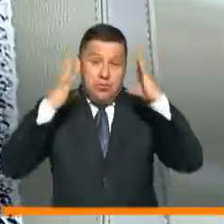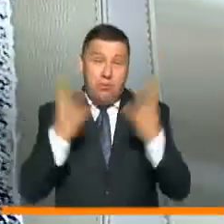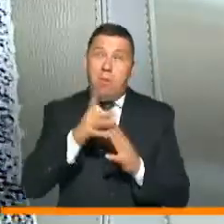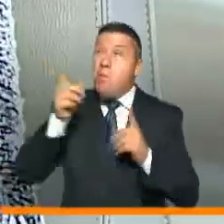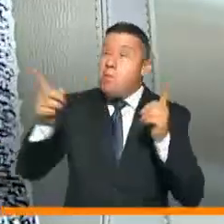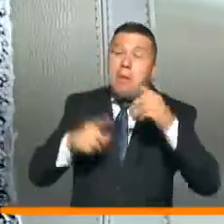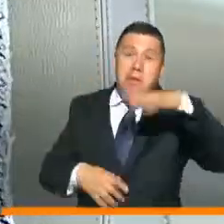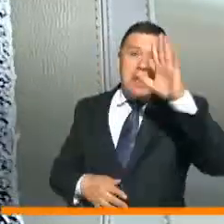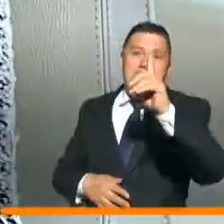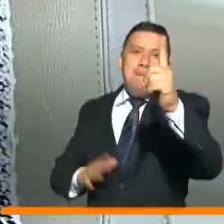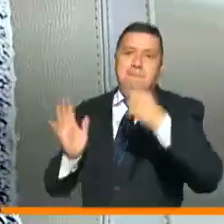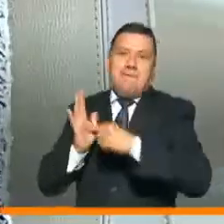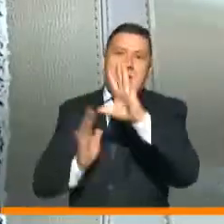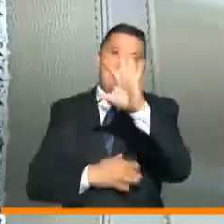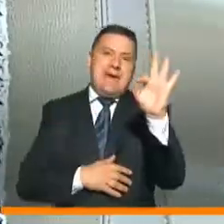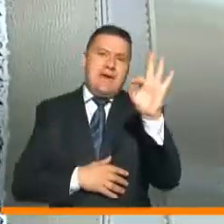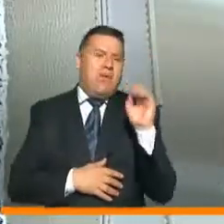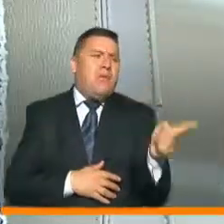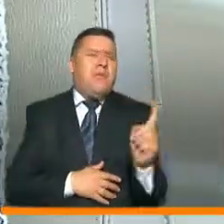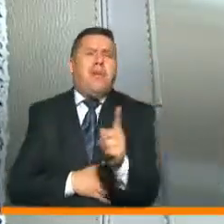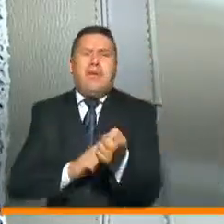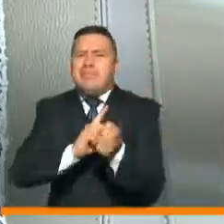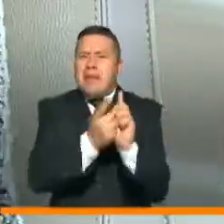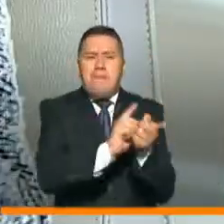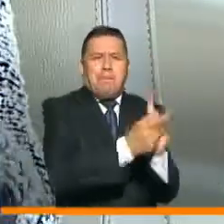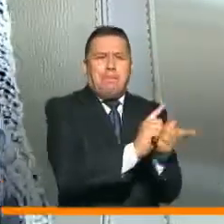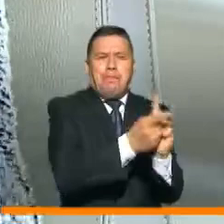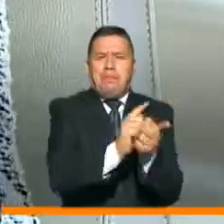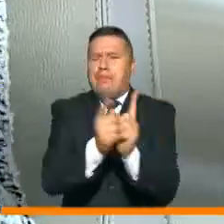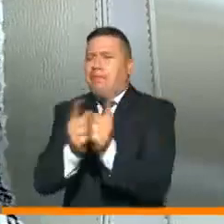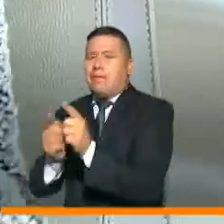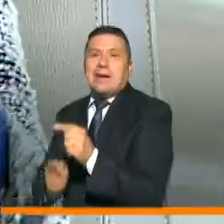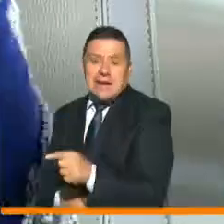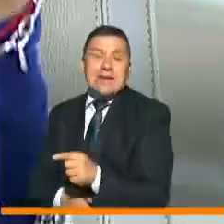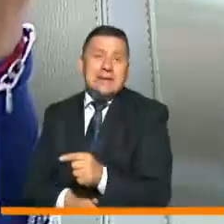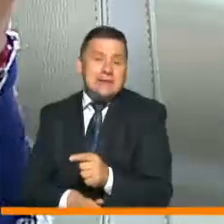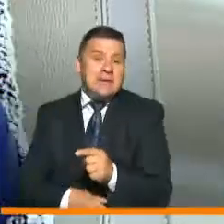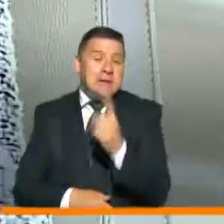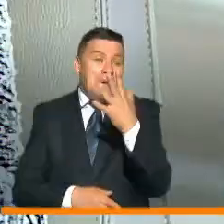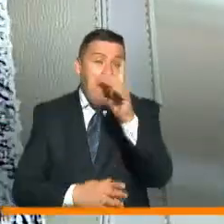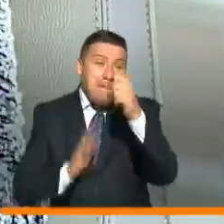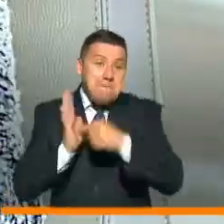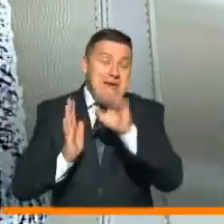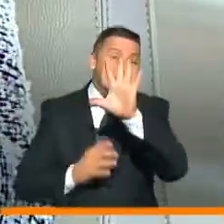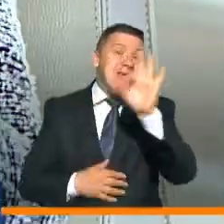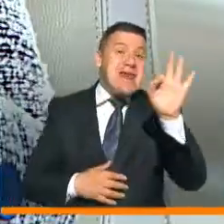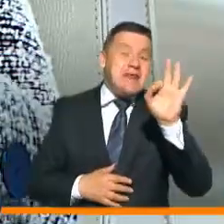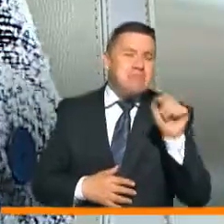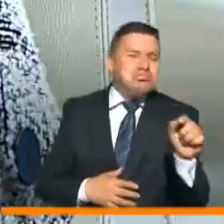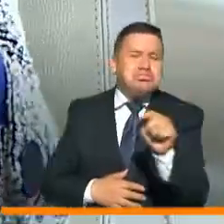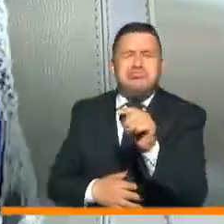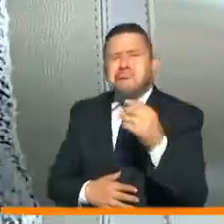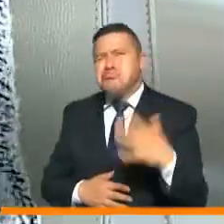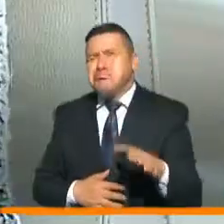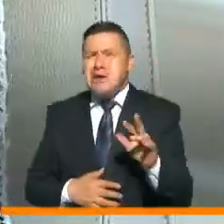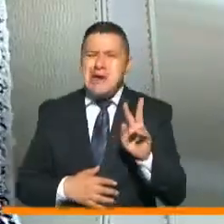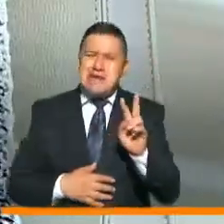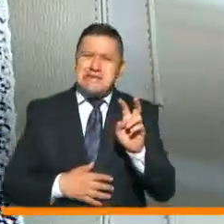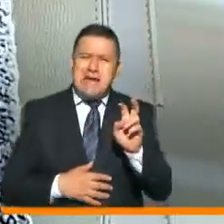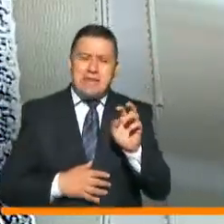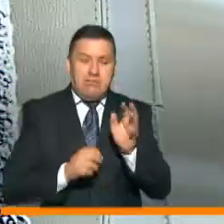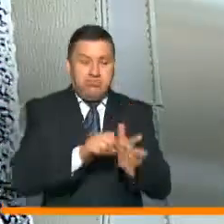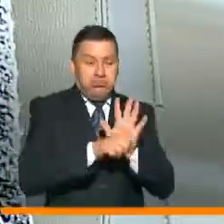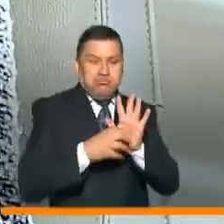hay más de 1.500, presidente, como usted bien lo dijo, y dentro de esos 1.500 hay unos 7